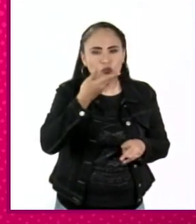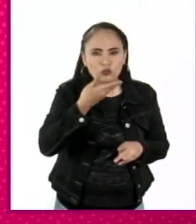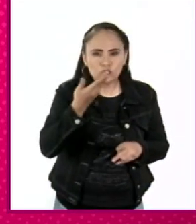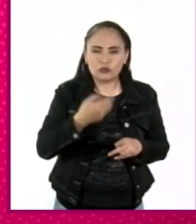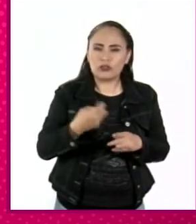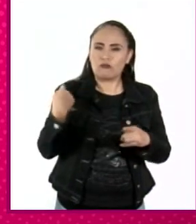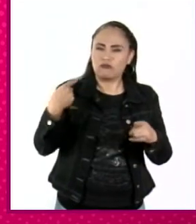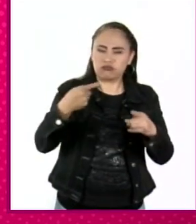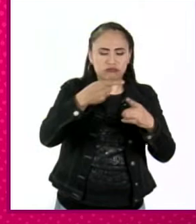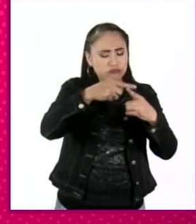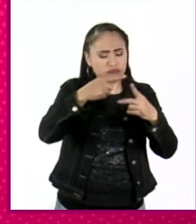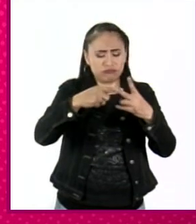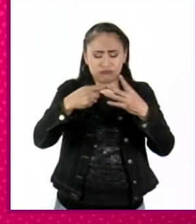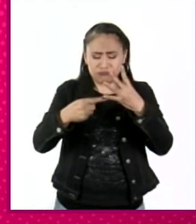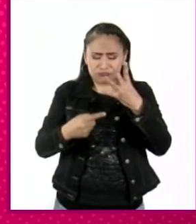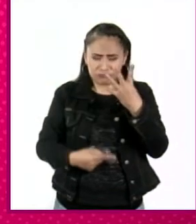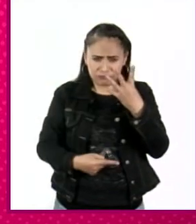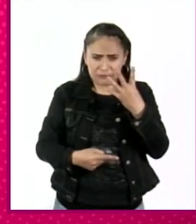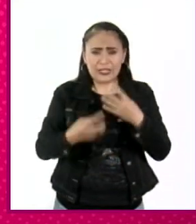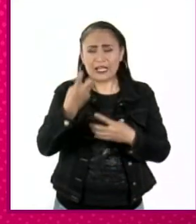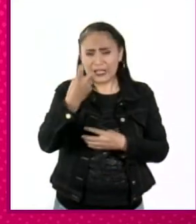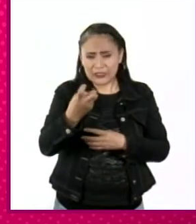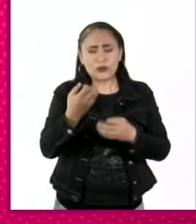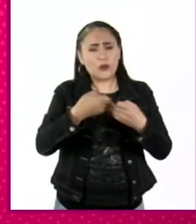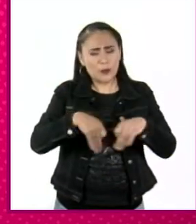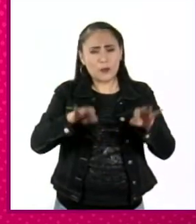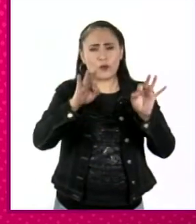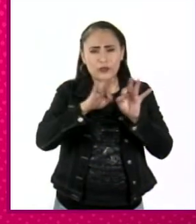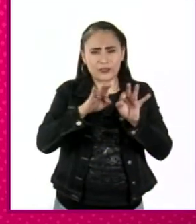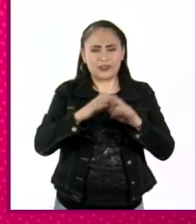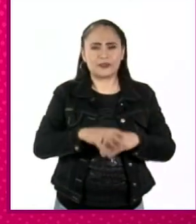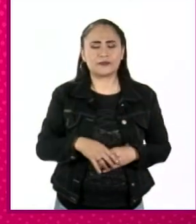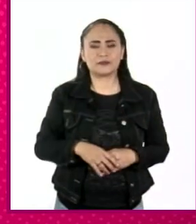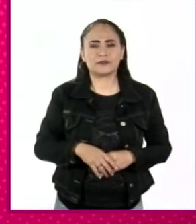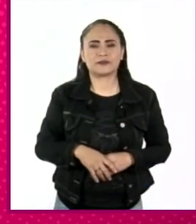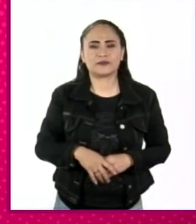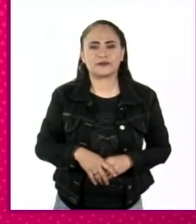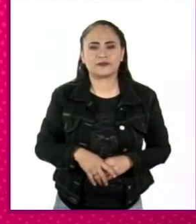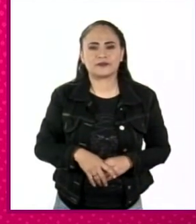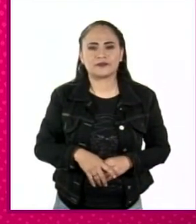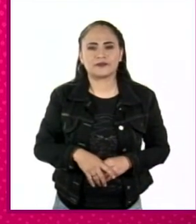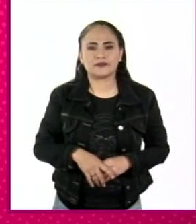y todo es importante que lo sepamos de alguna manera